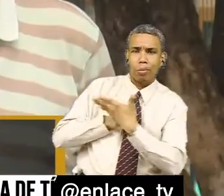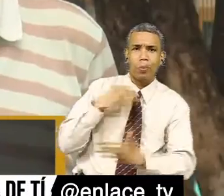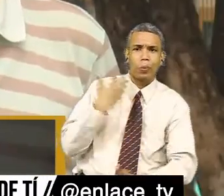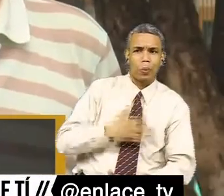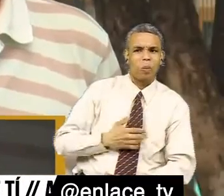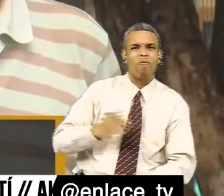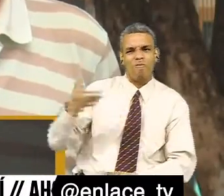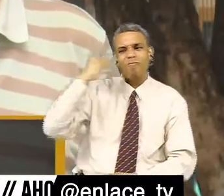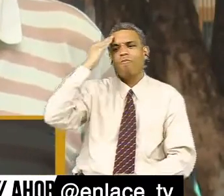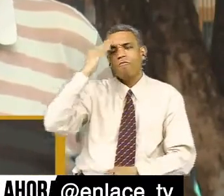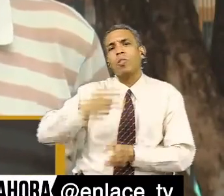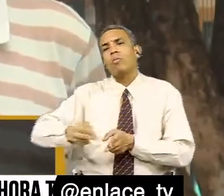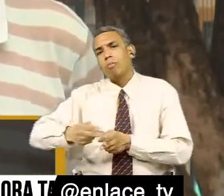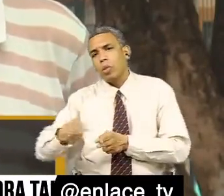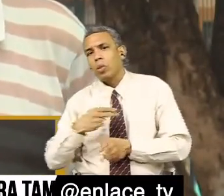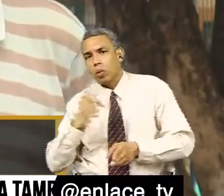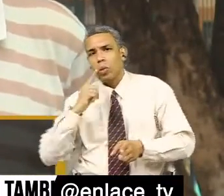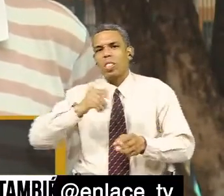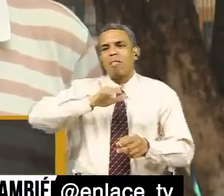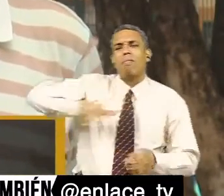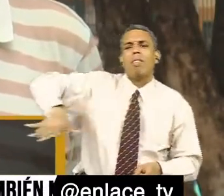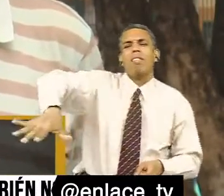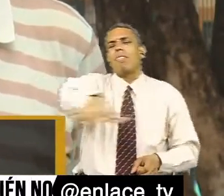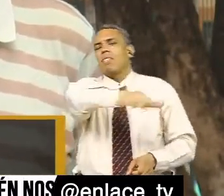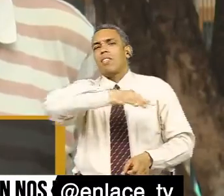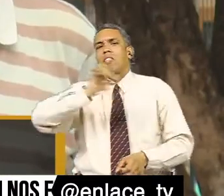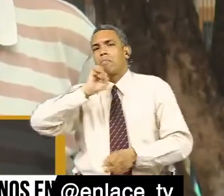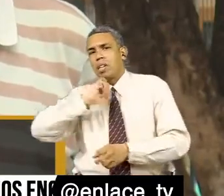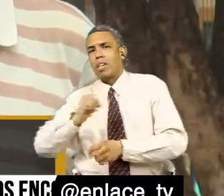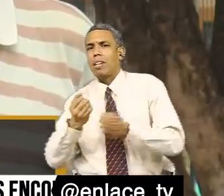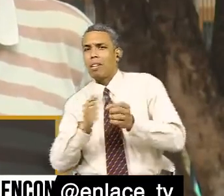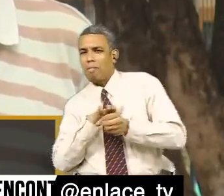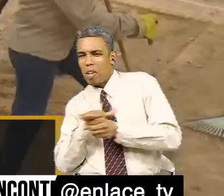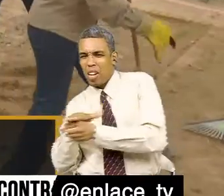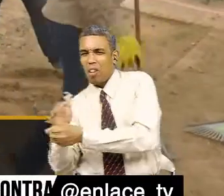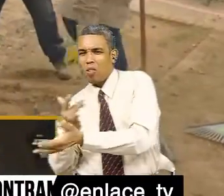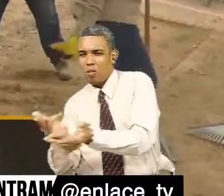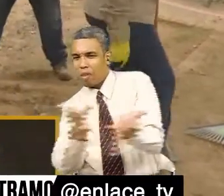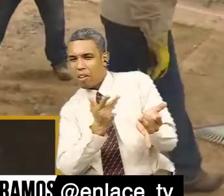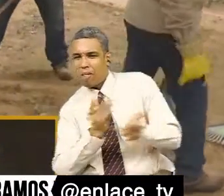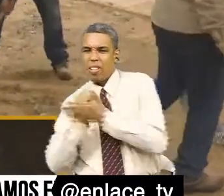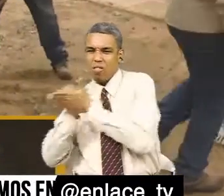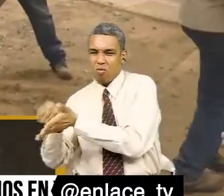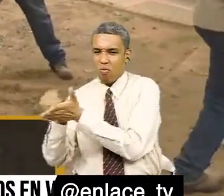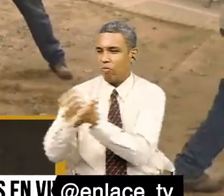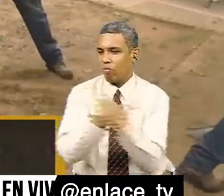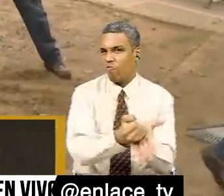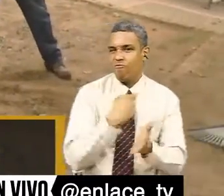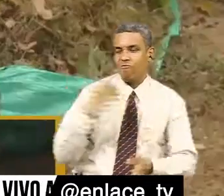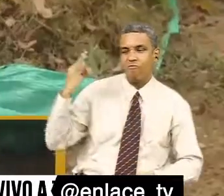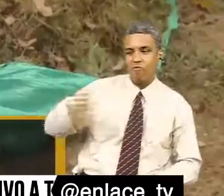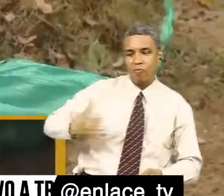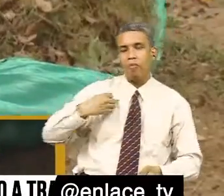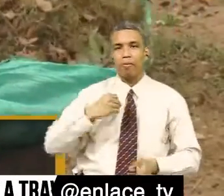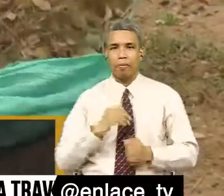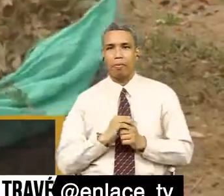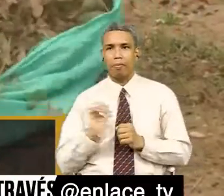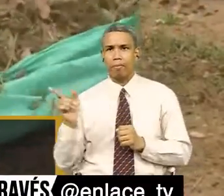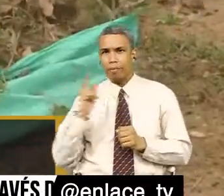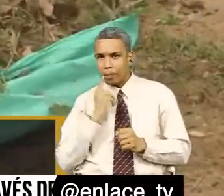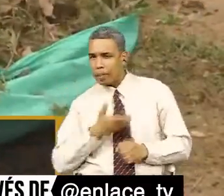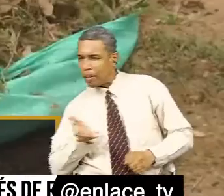realizar tanto en este parque como en otras zonas del barrio La Esperanza y de la Comuna 5. Con detenimiento y muchas precauciones embellecieron